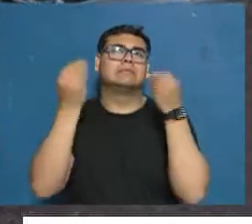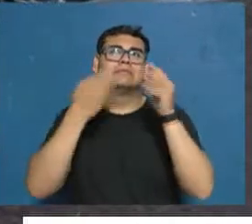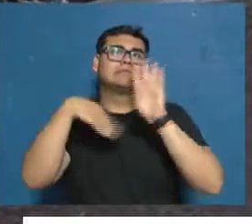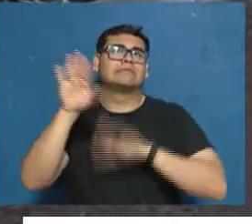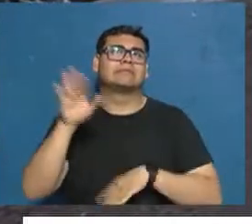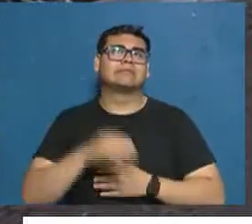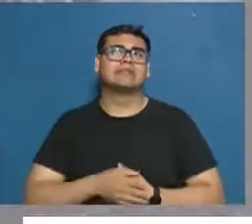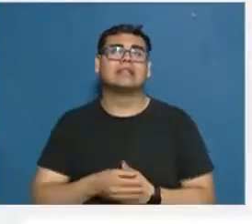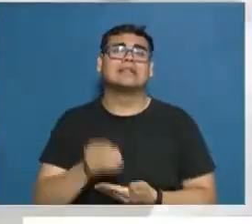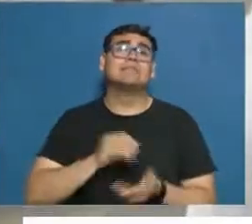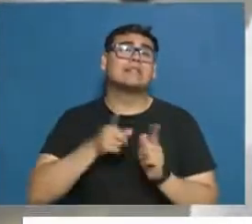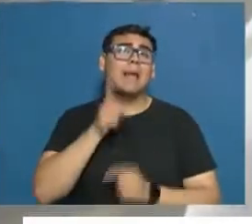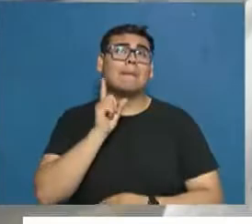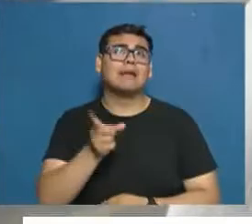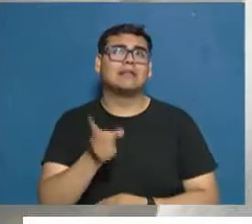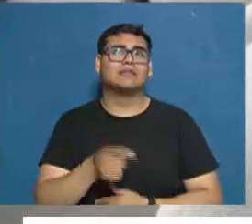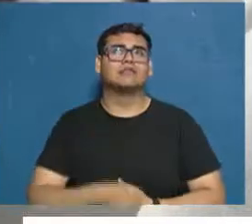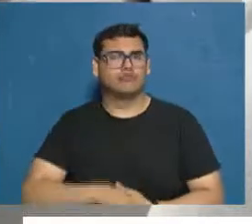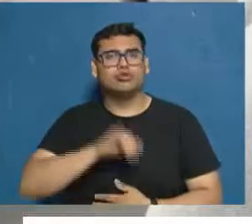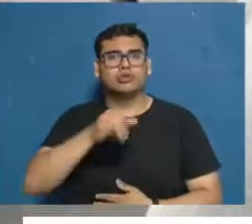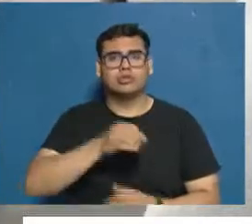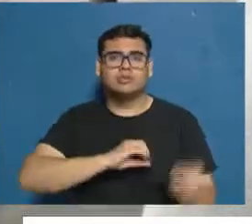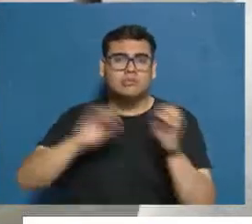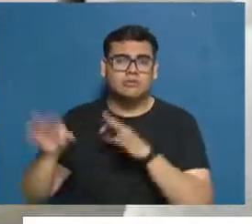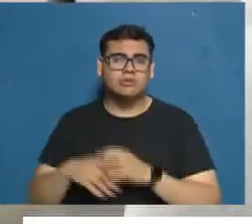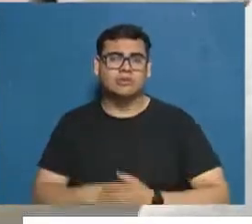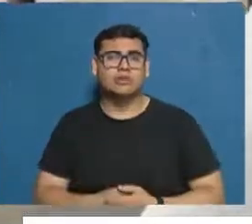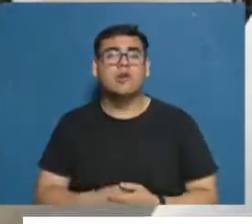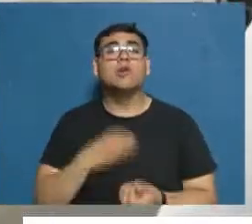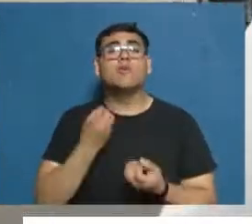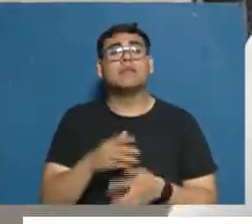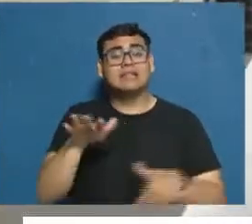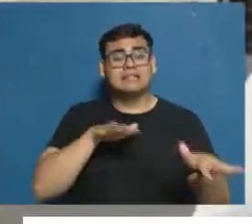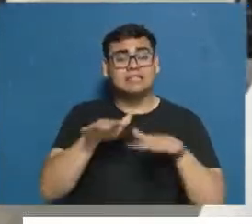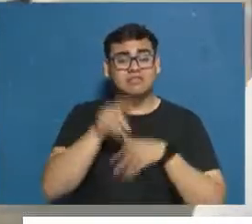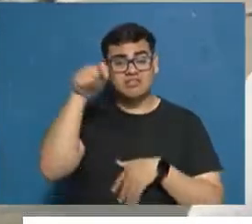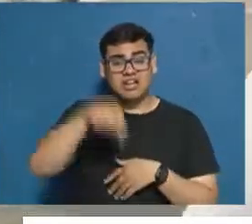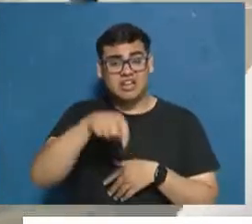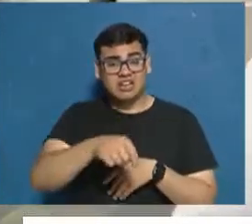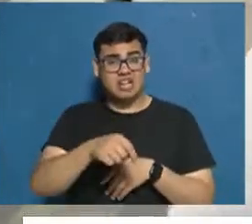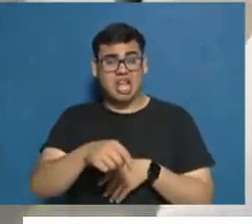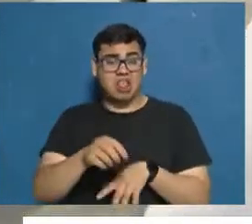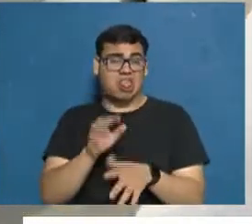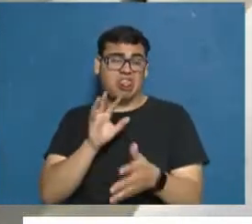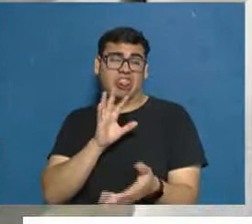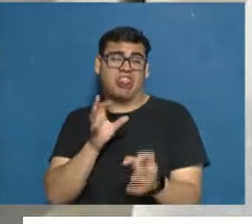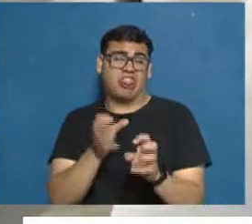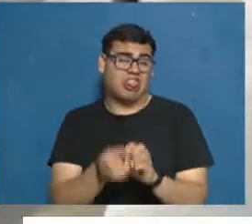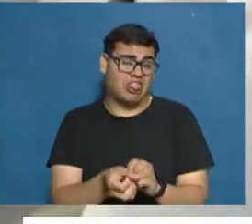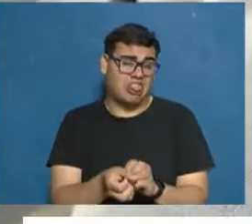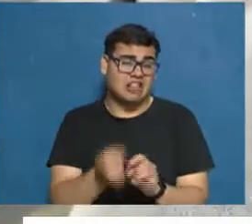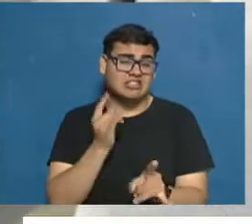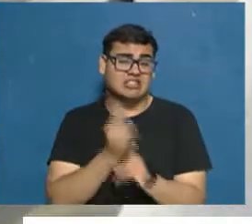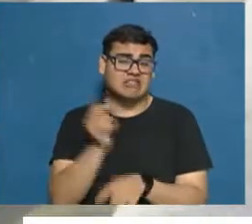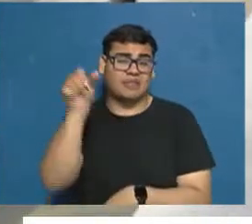Y la economía y la inseguridad también. Sí. ¿Sí? Sí. ¿Por qué? Por la situación, porque acá no mejora, no, no sé si hay